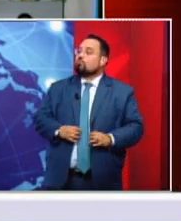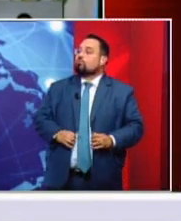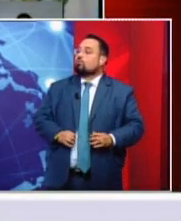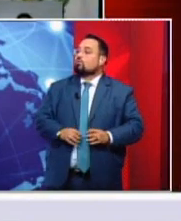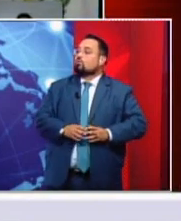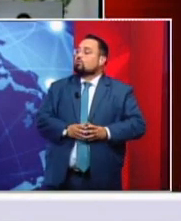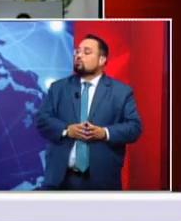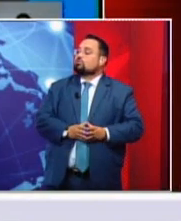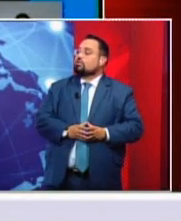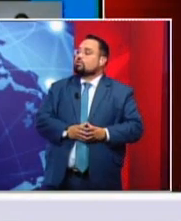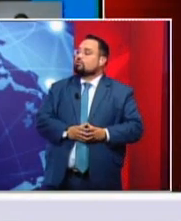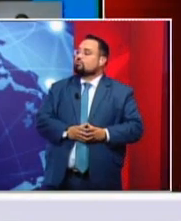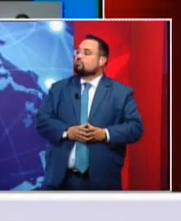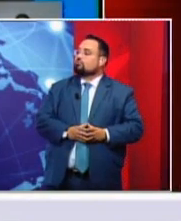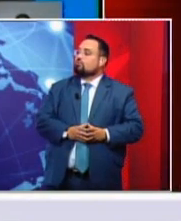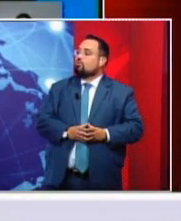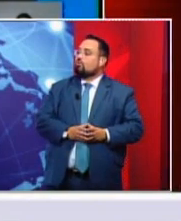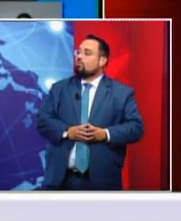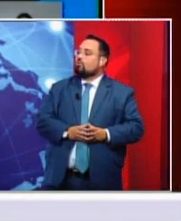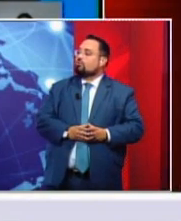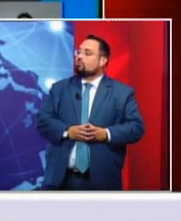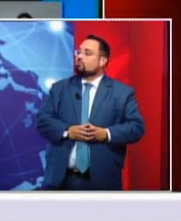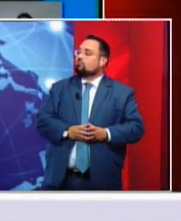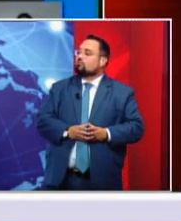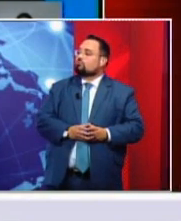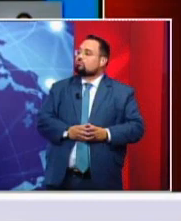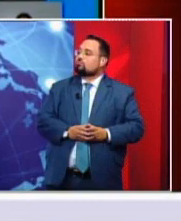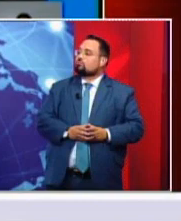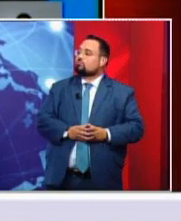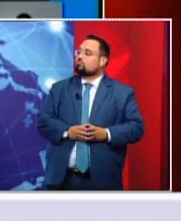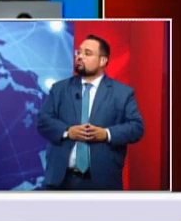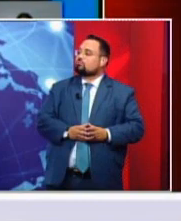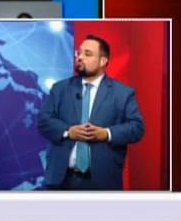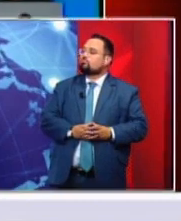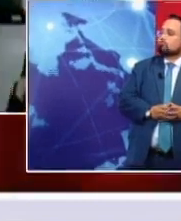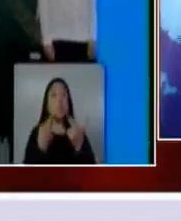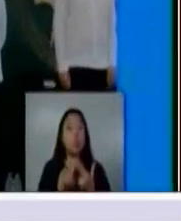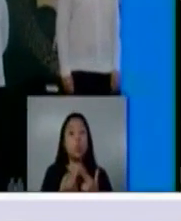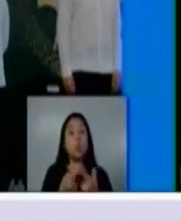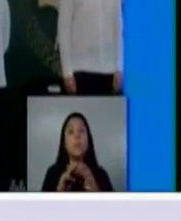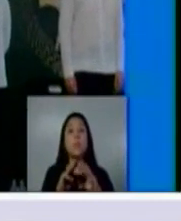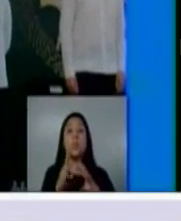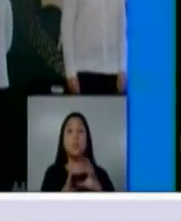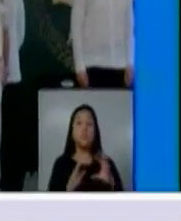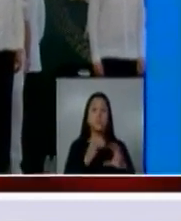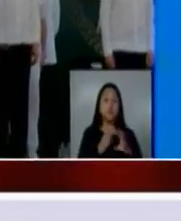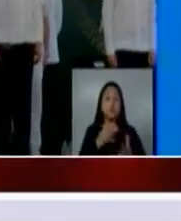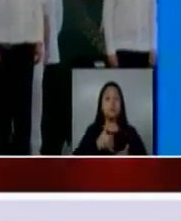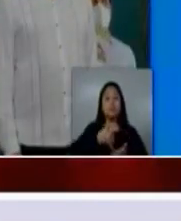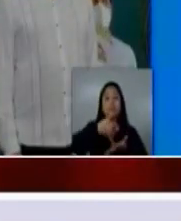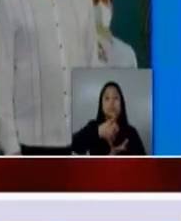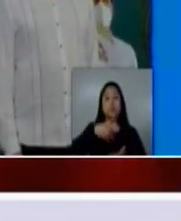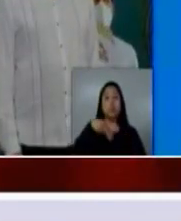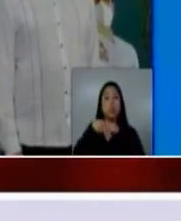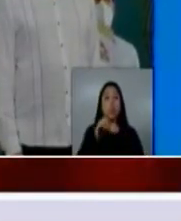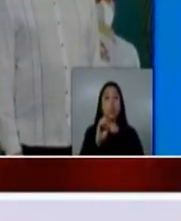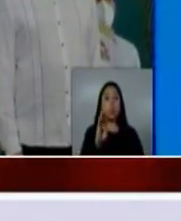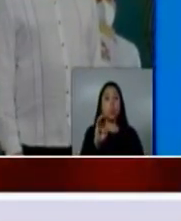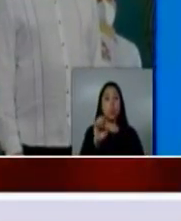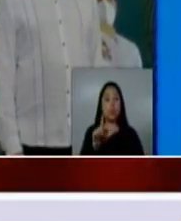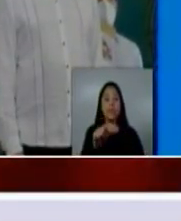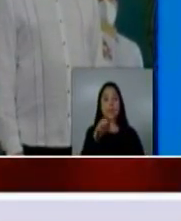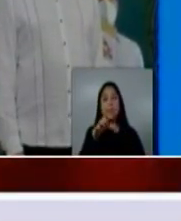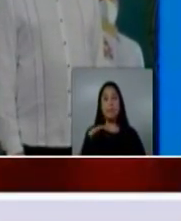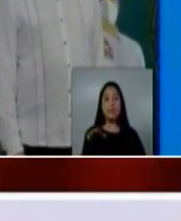que indicaba el presidente de México, sí, y era el llamado que hacía Estados Unidos, recalcando y recordándoles que desde